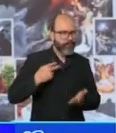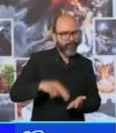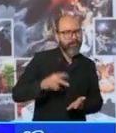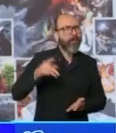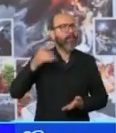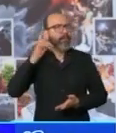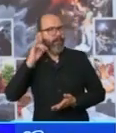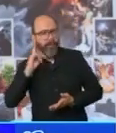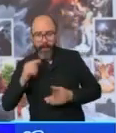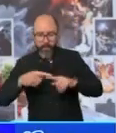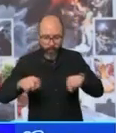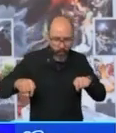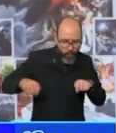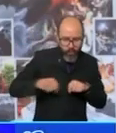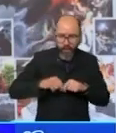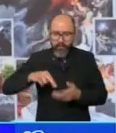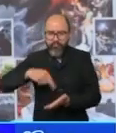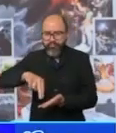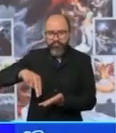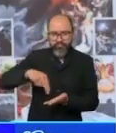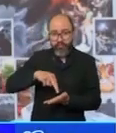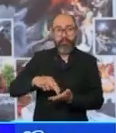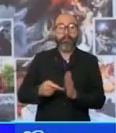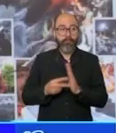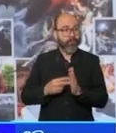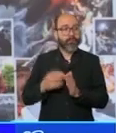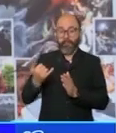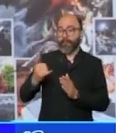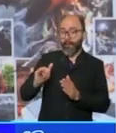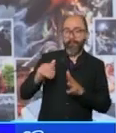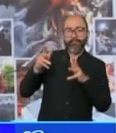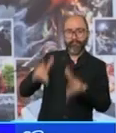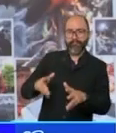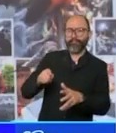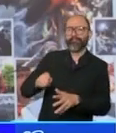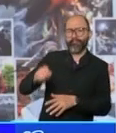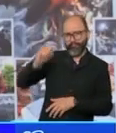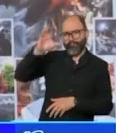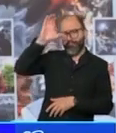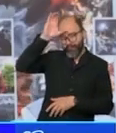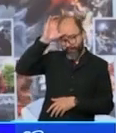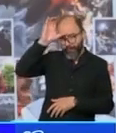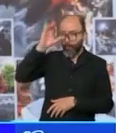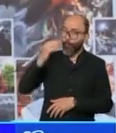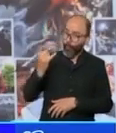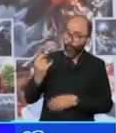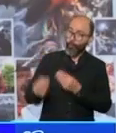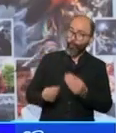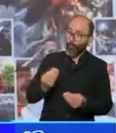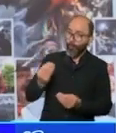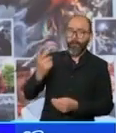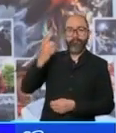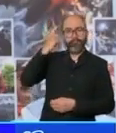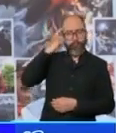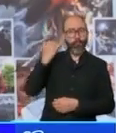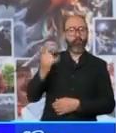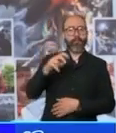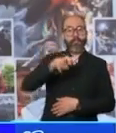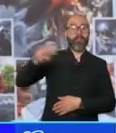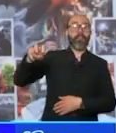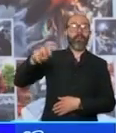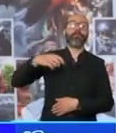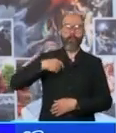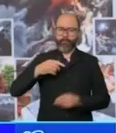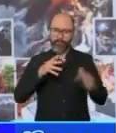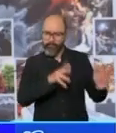del espacio, o sea, hay formación. Entonces eso es lo que ha hecho, me ha puesto a pensar el nivel que debo de atender